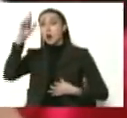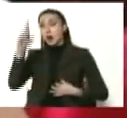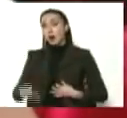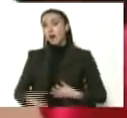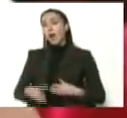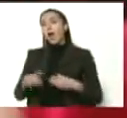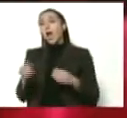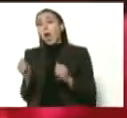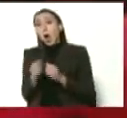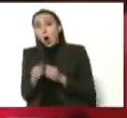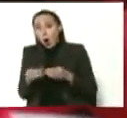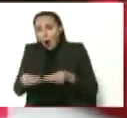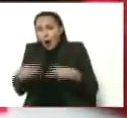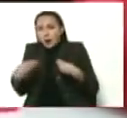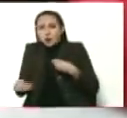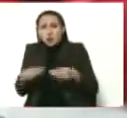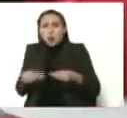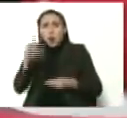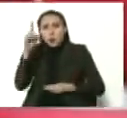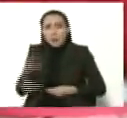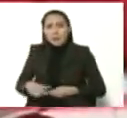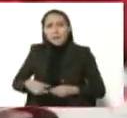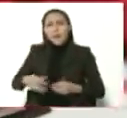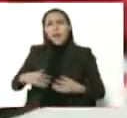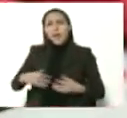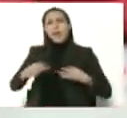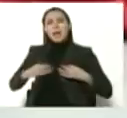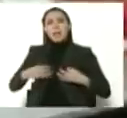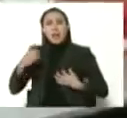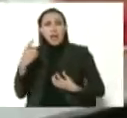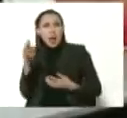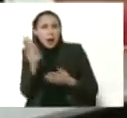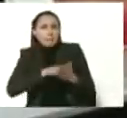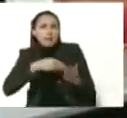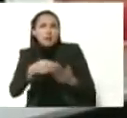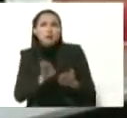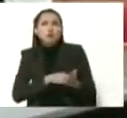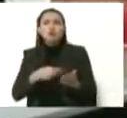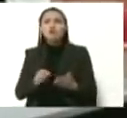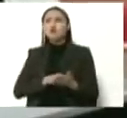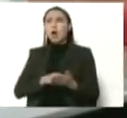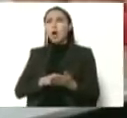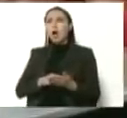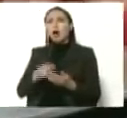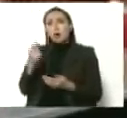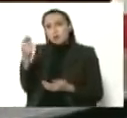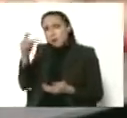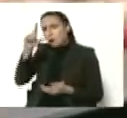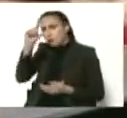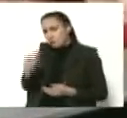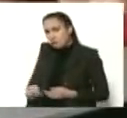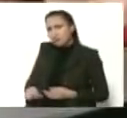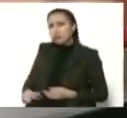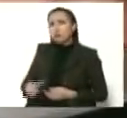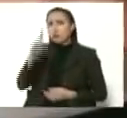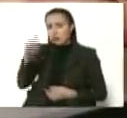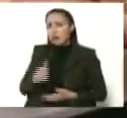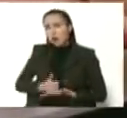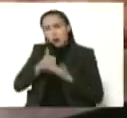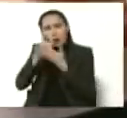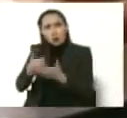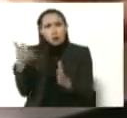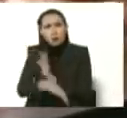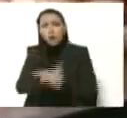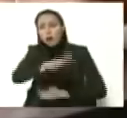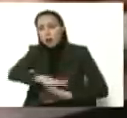cartón, con algunas telas, con algunas pinturas que salen muy económicas y que pueden ayudar pues a que los